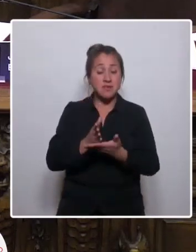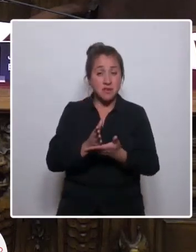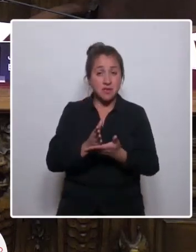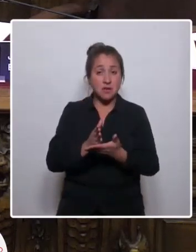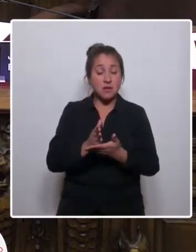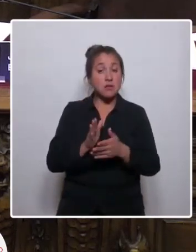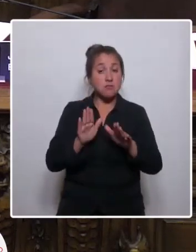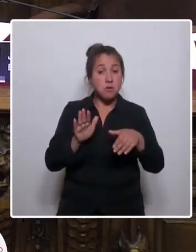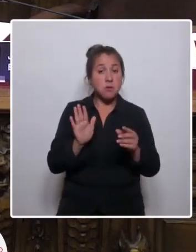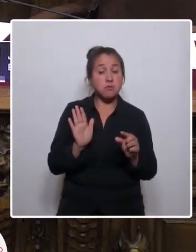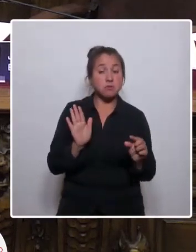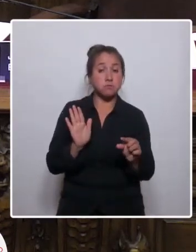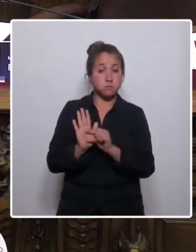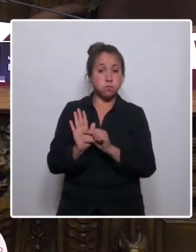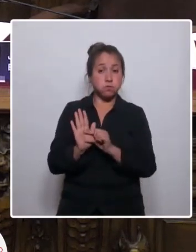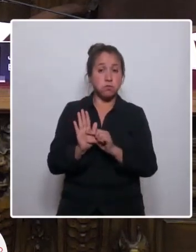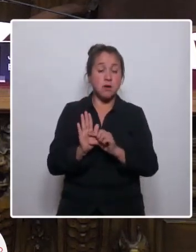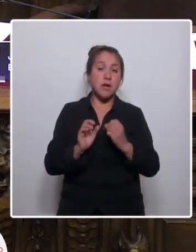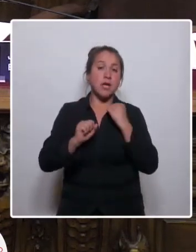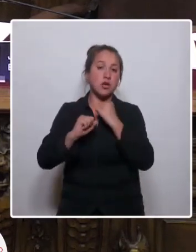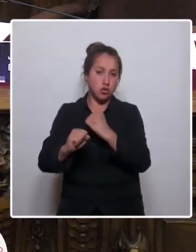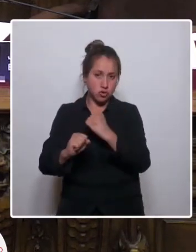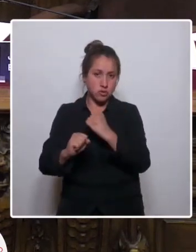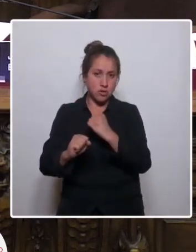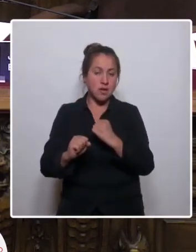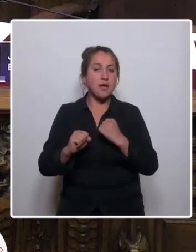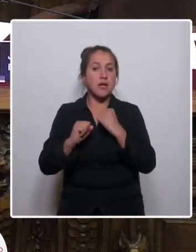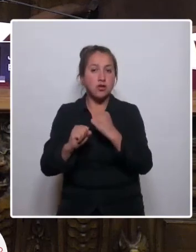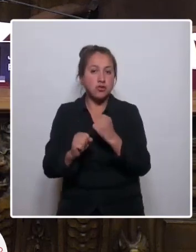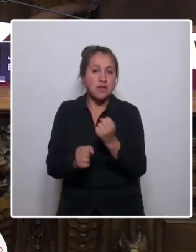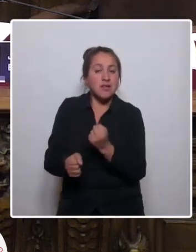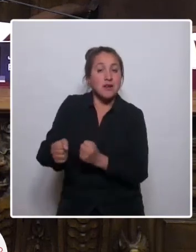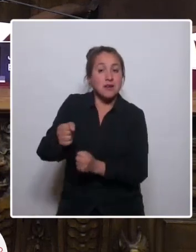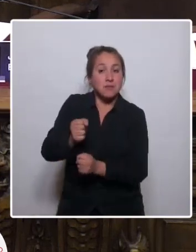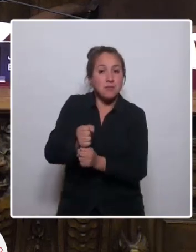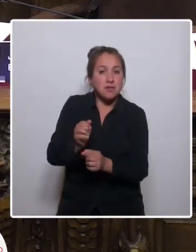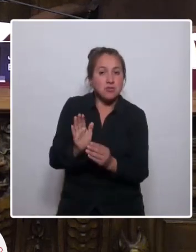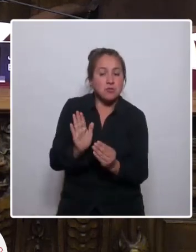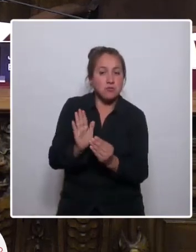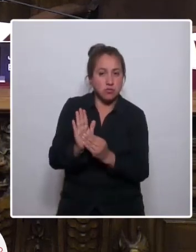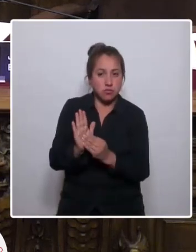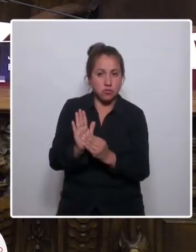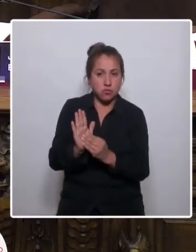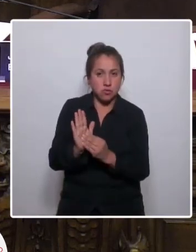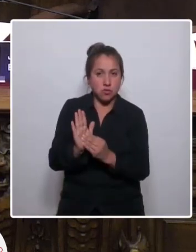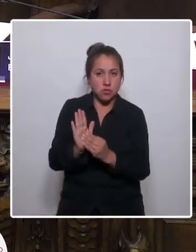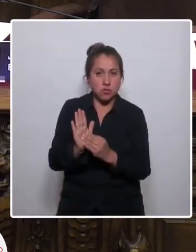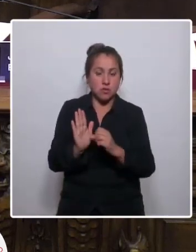mantener la frase, deben votar en contra porque están votando en contra de la enmienda. ¿Está claro?